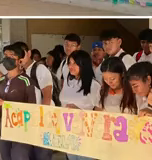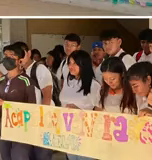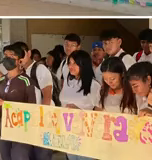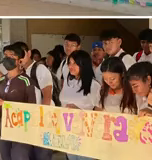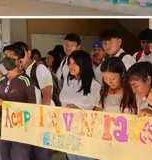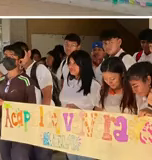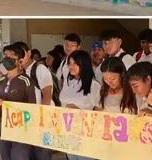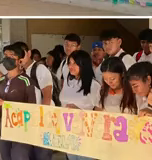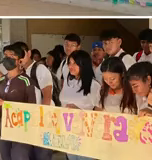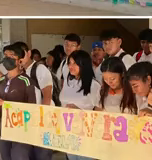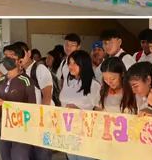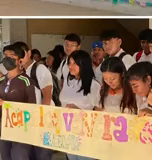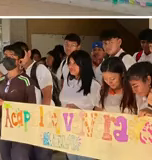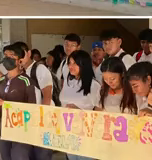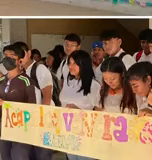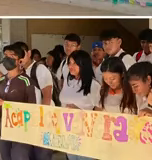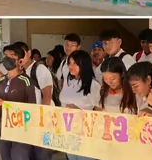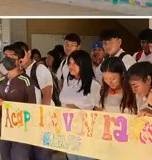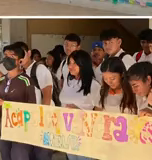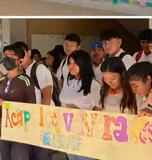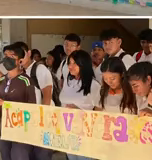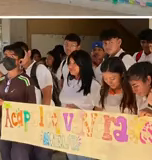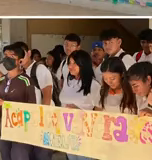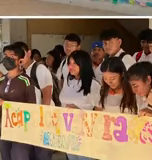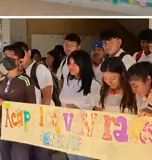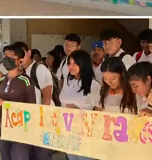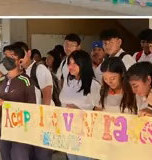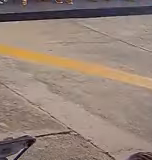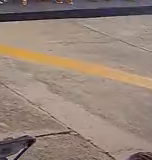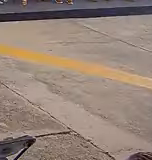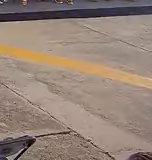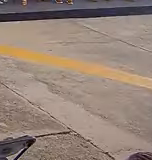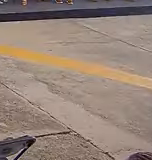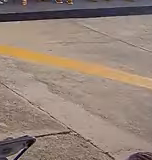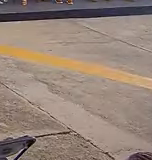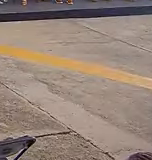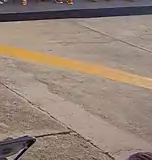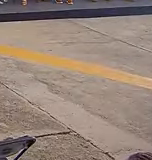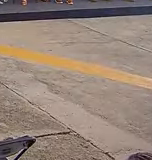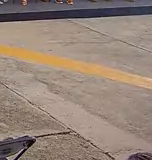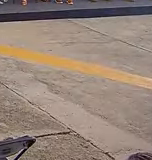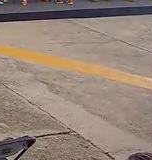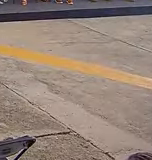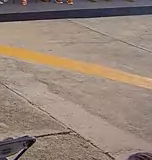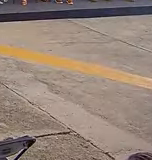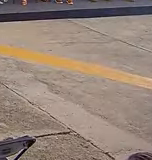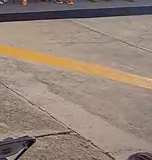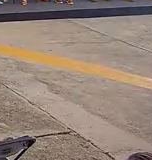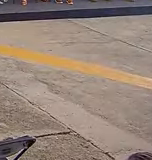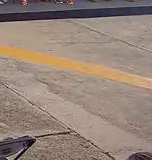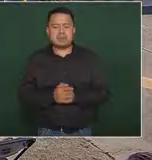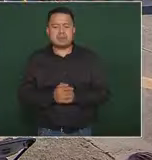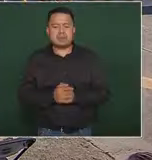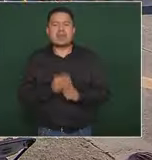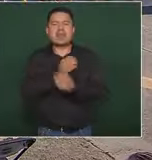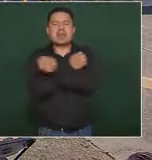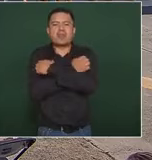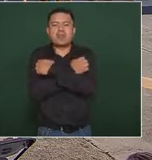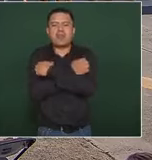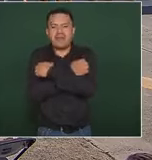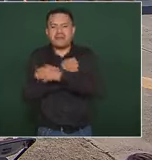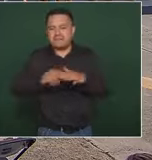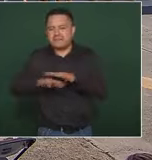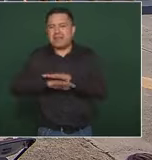familia integrados, los cuales ya recibieron 314 millones de pesos, esto en educación básica, para la